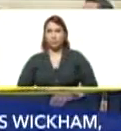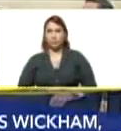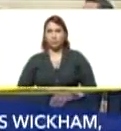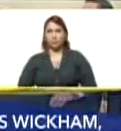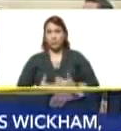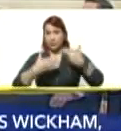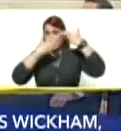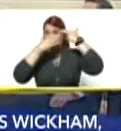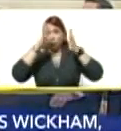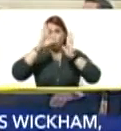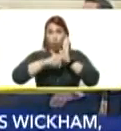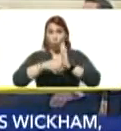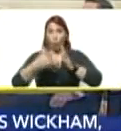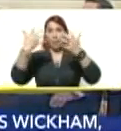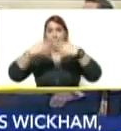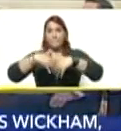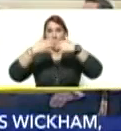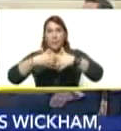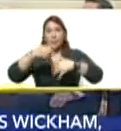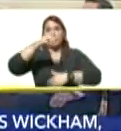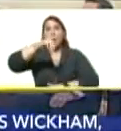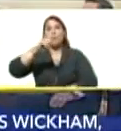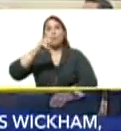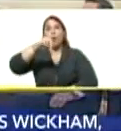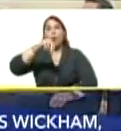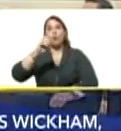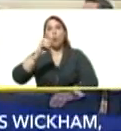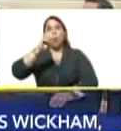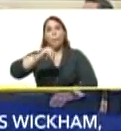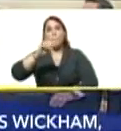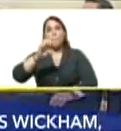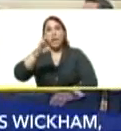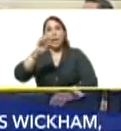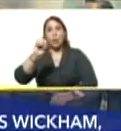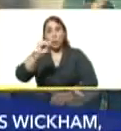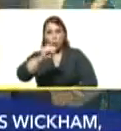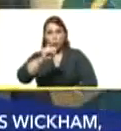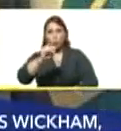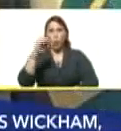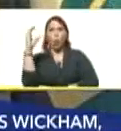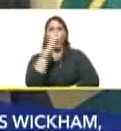Secuestro y robo de la empresa Monómeros en Colombia.